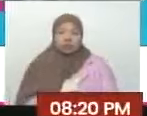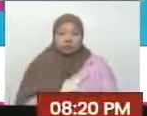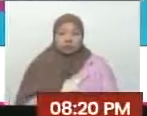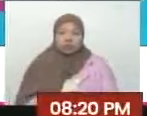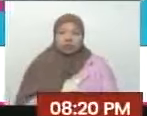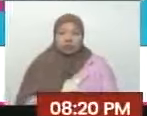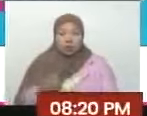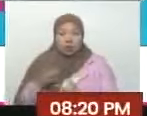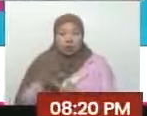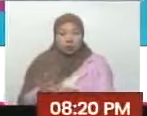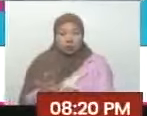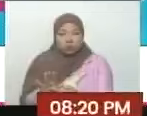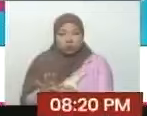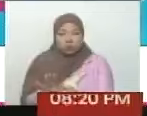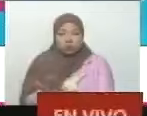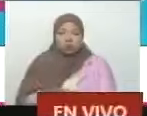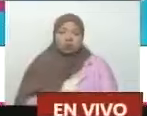ya se está demostrando